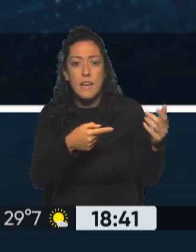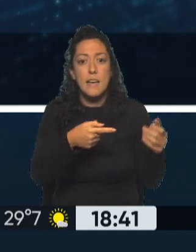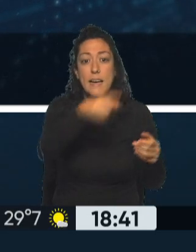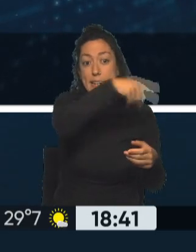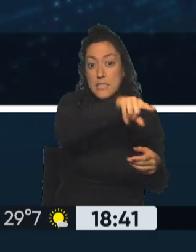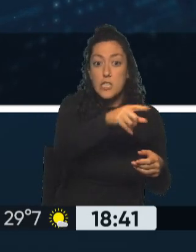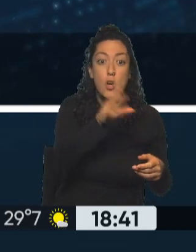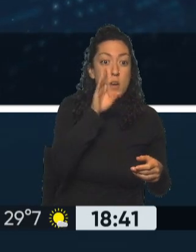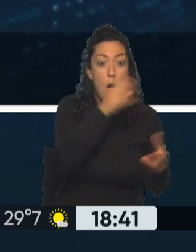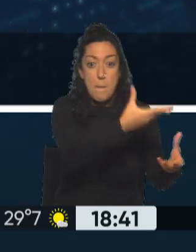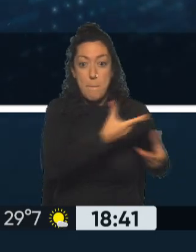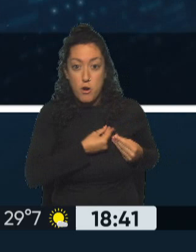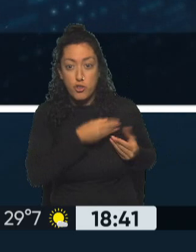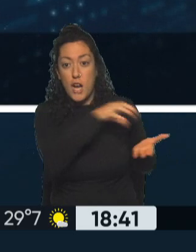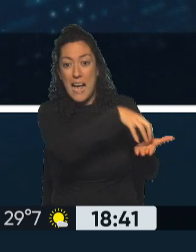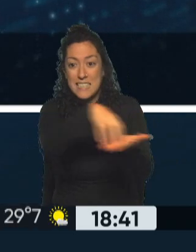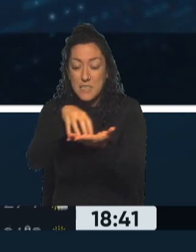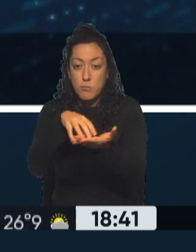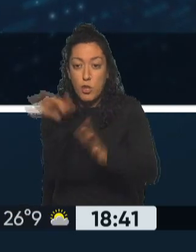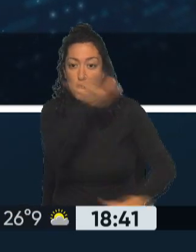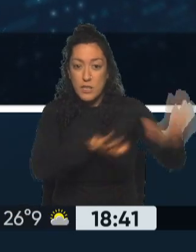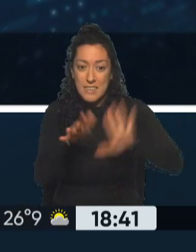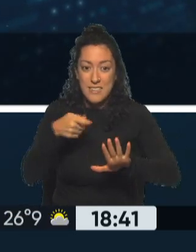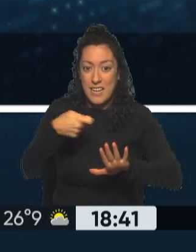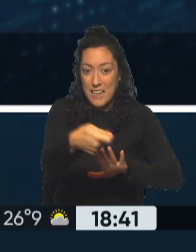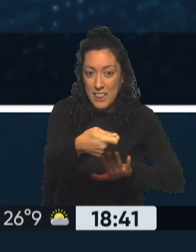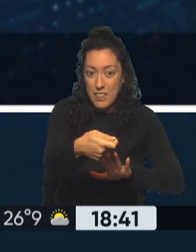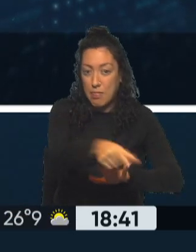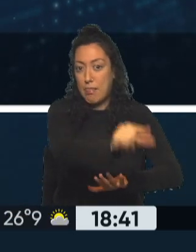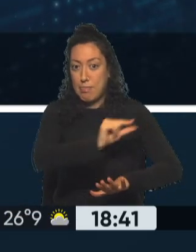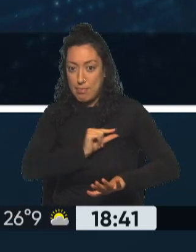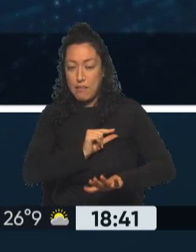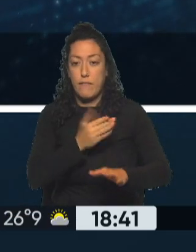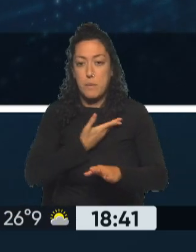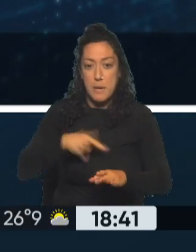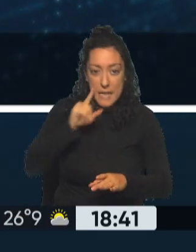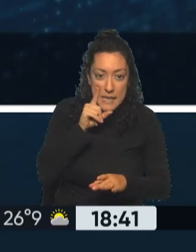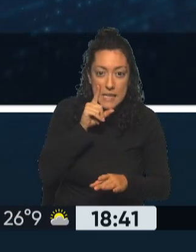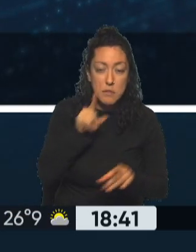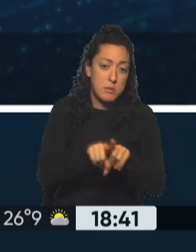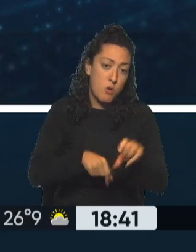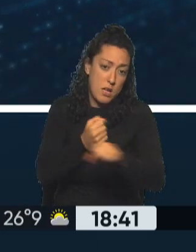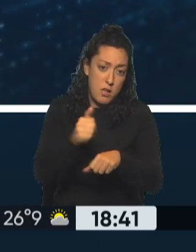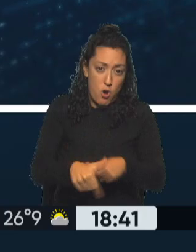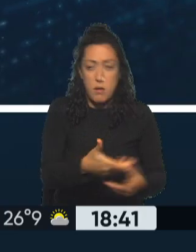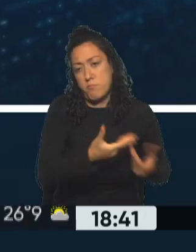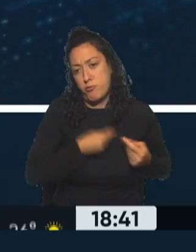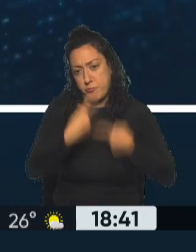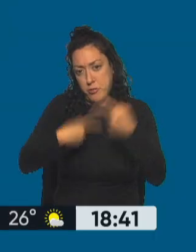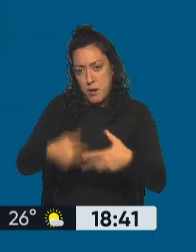acompañen en los organismos internacionales de crédito, en el Fondo Monetario Internacional, como lo han hecho hasta aquí,